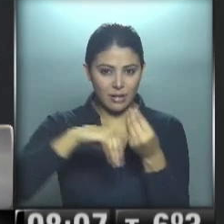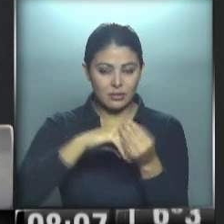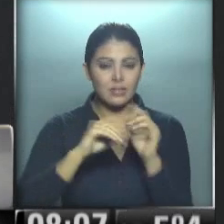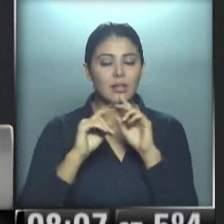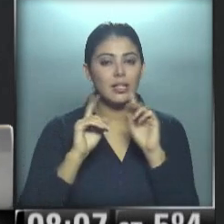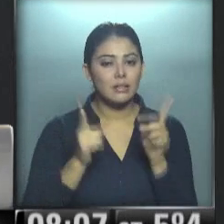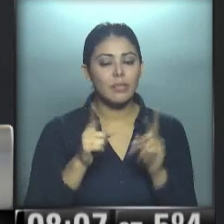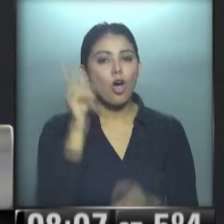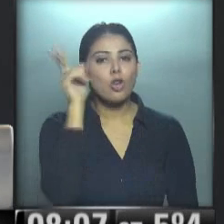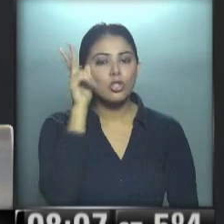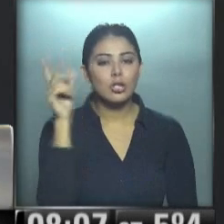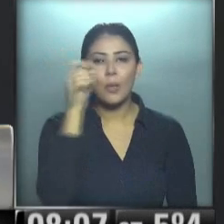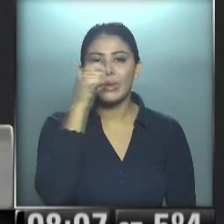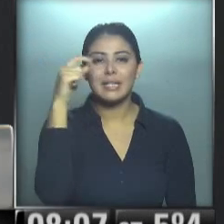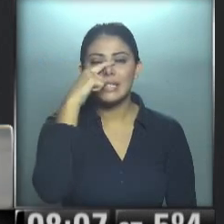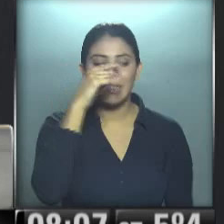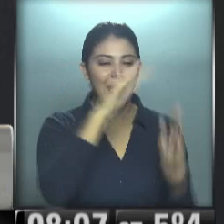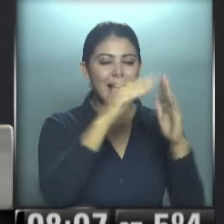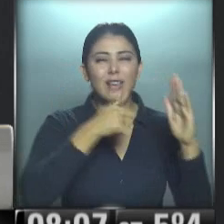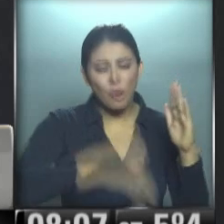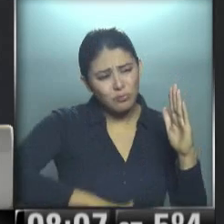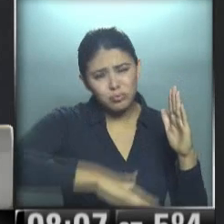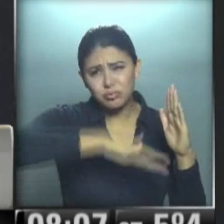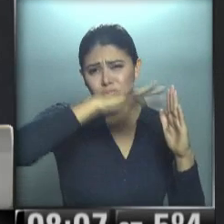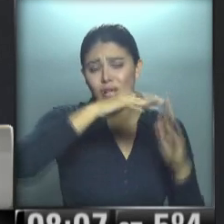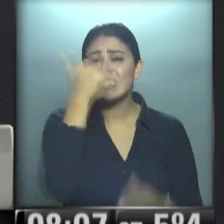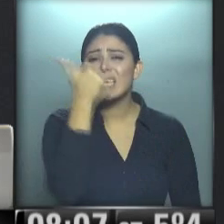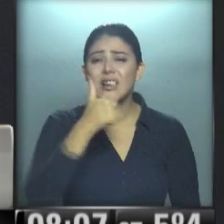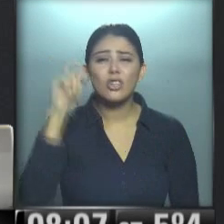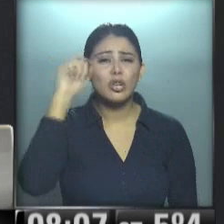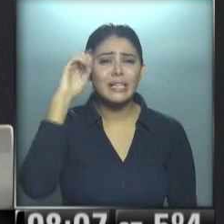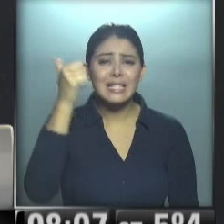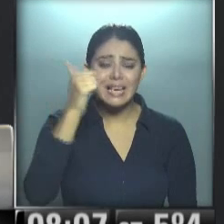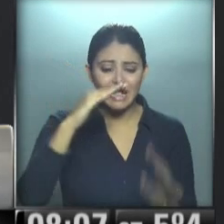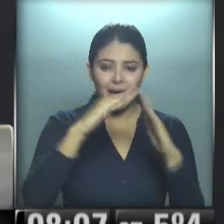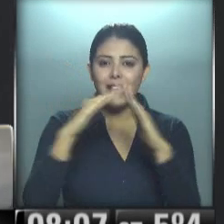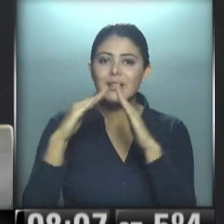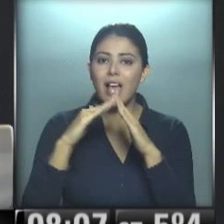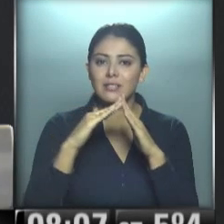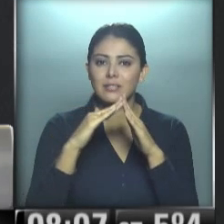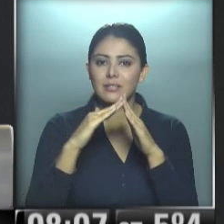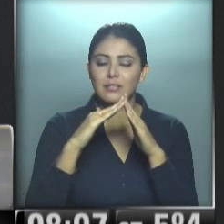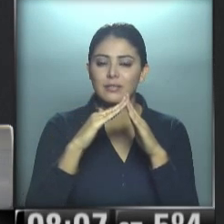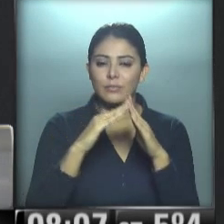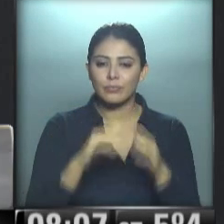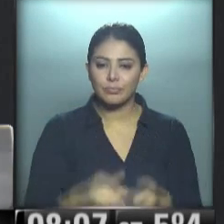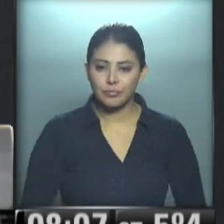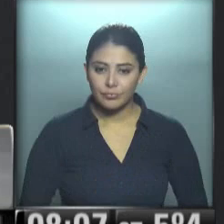registradas 800 27 casas inundadas 636 casas con